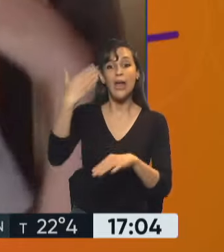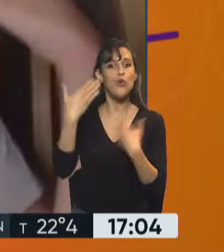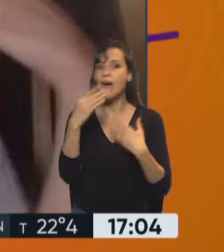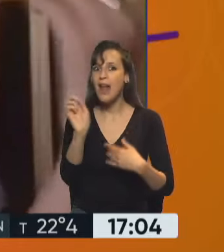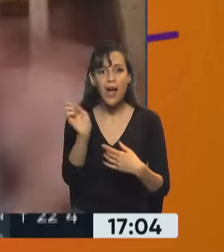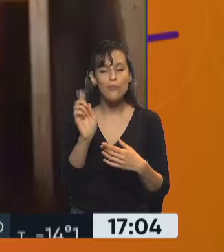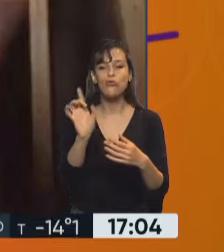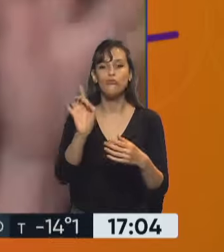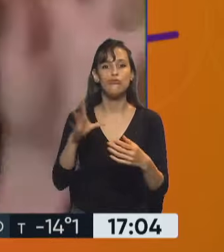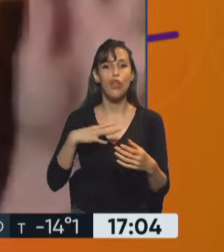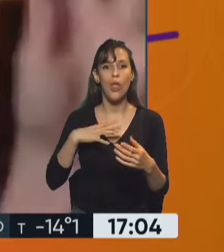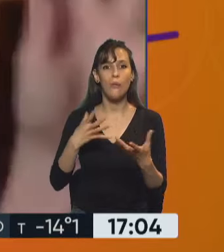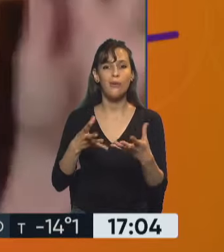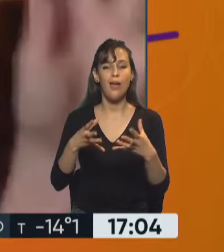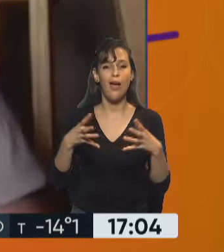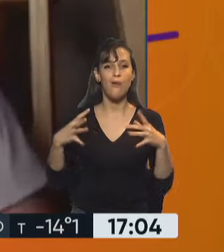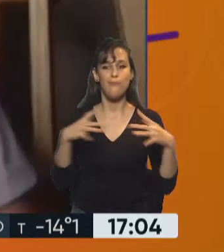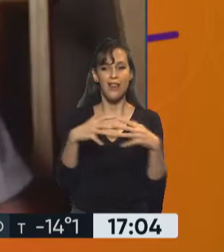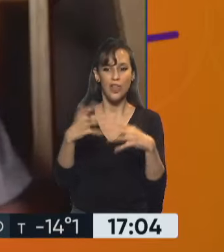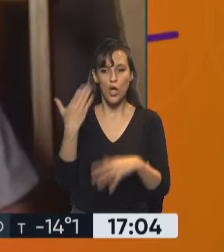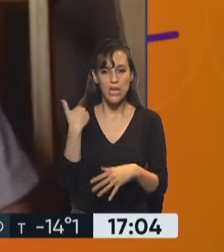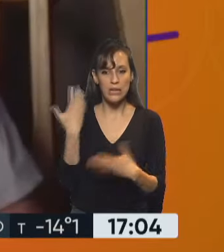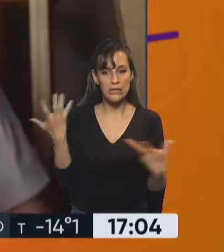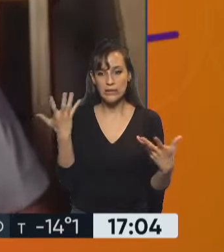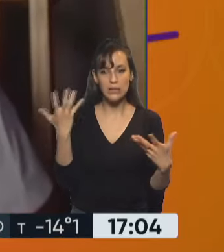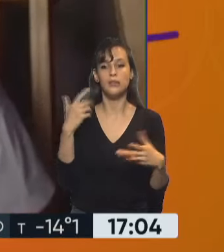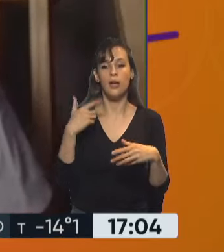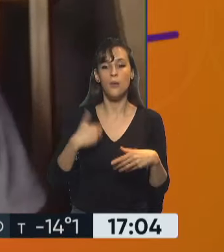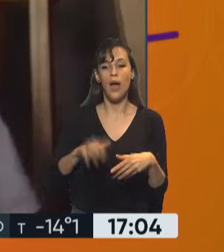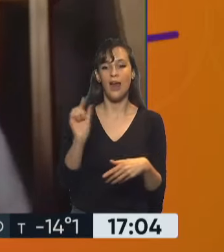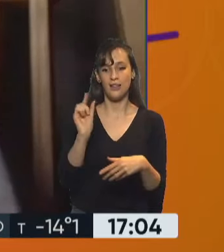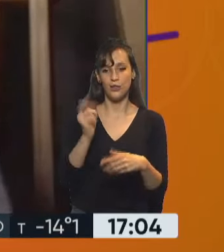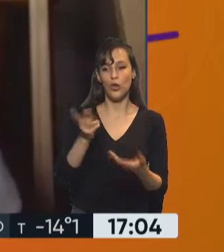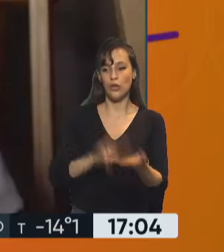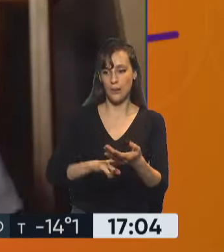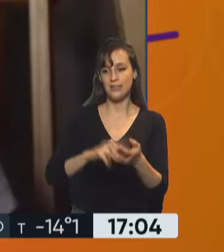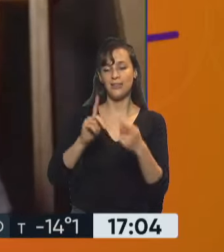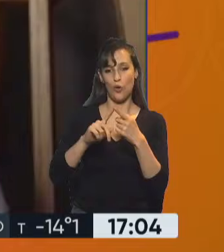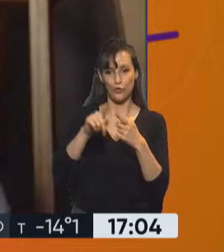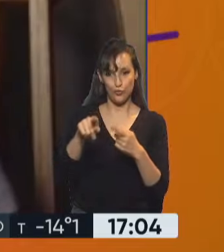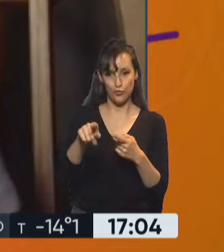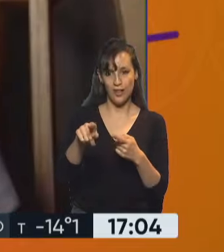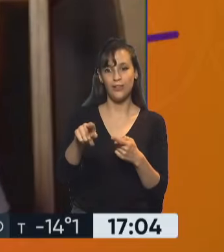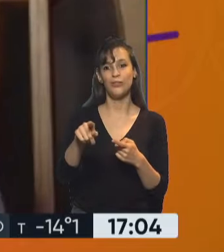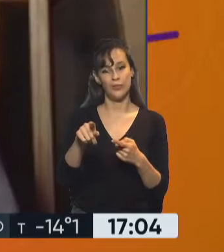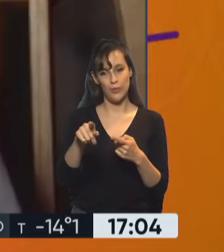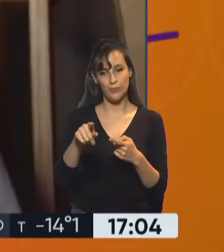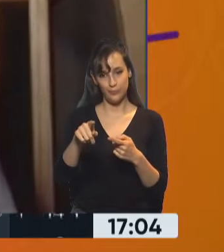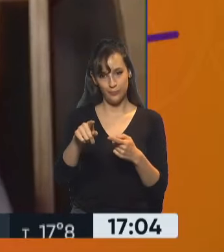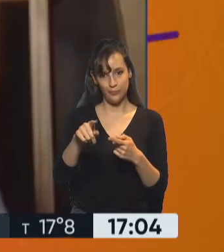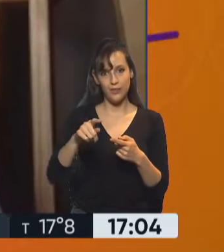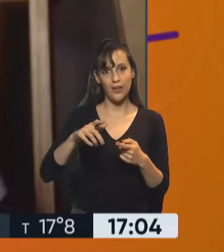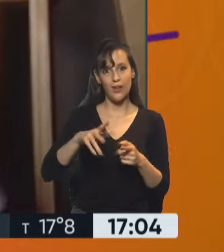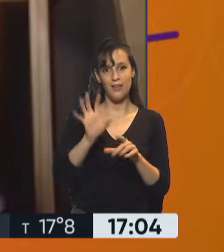selección con Goico, mejor ni hablar, me parece. Pero bueno, en un rato vamos a conectar nuevamente con el patio de Froilán, ahí en Santiago